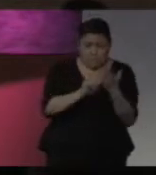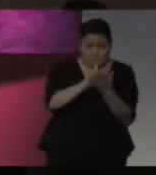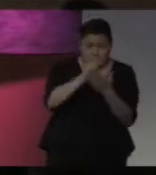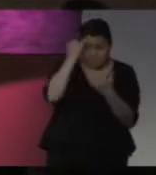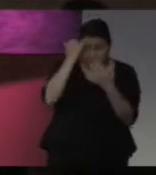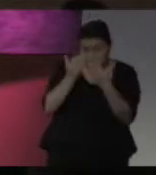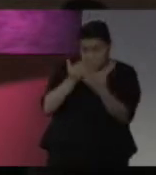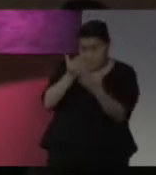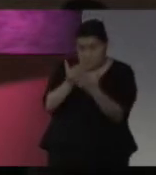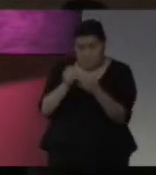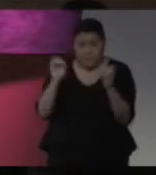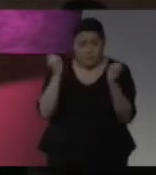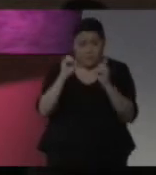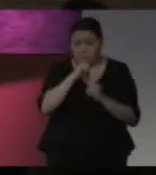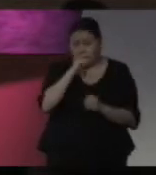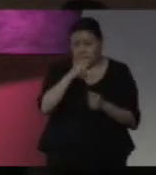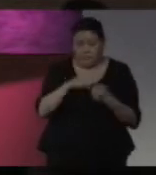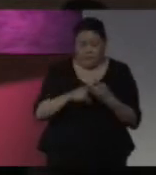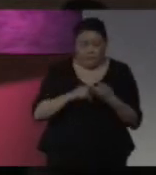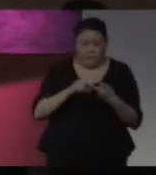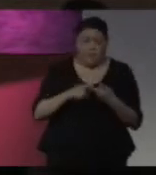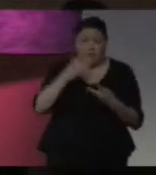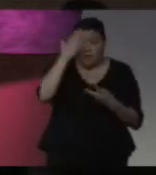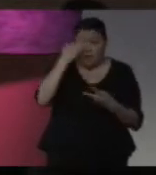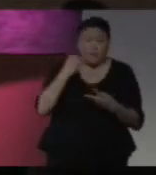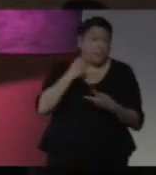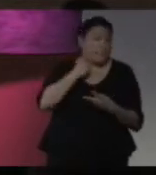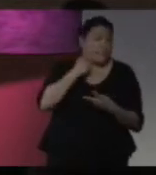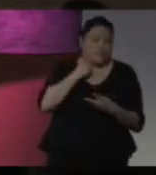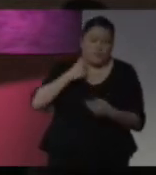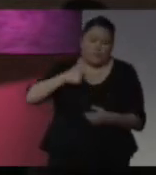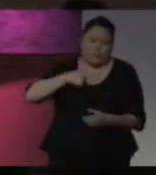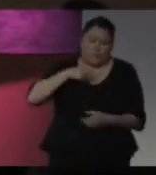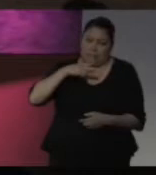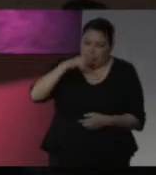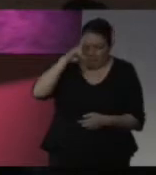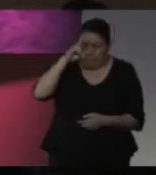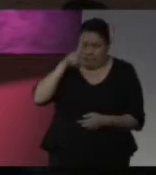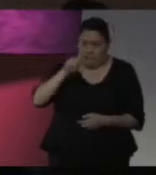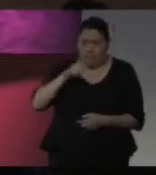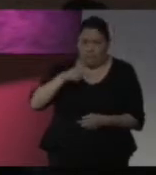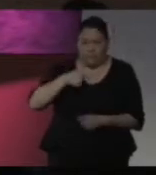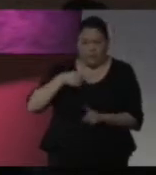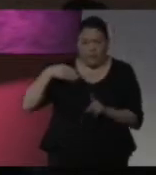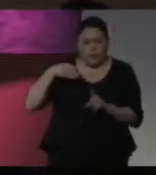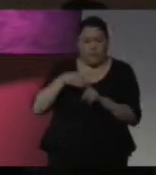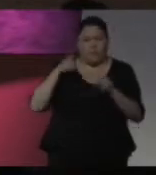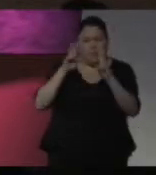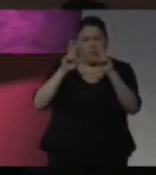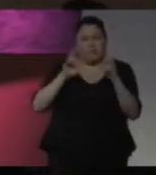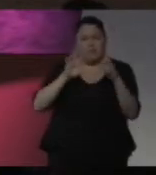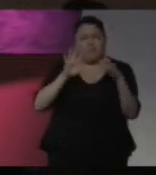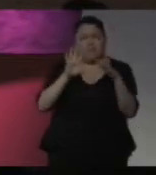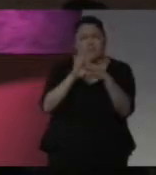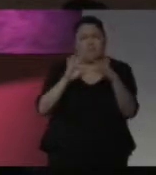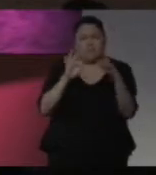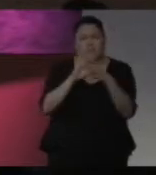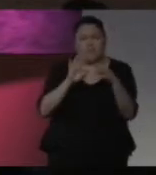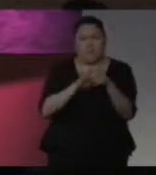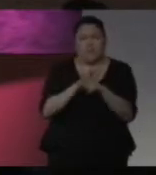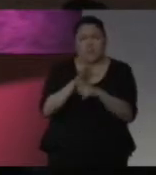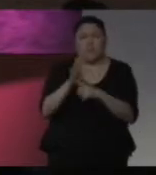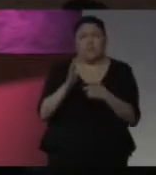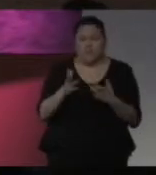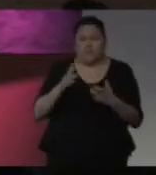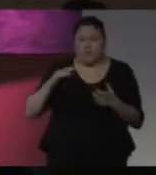de derechos de la cuestión legal. Entonces yo me voy a dedicar, y un poco